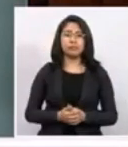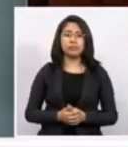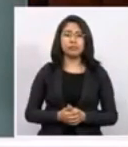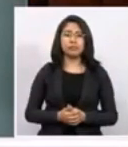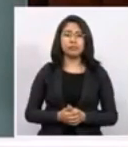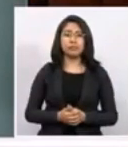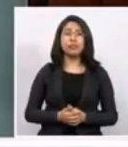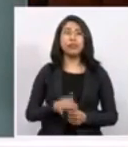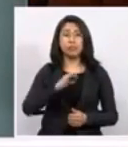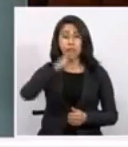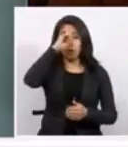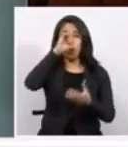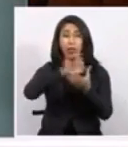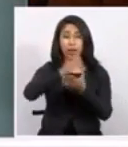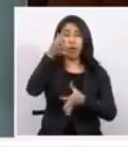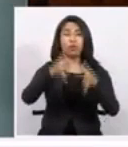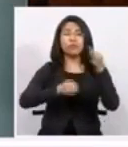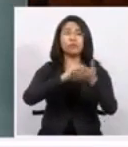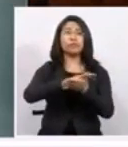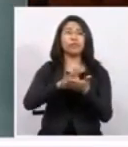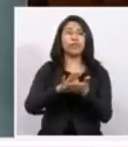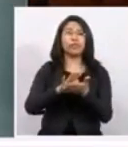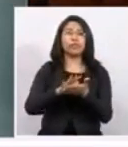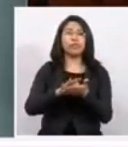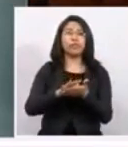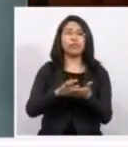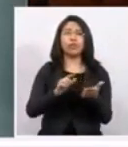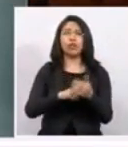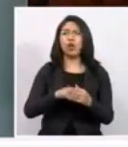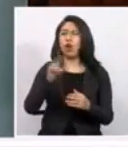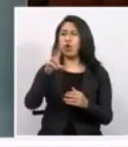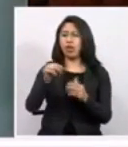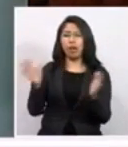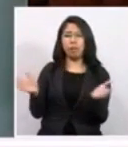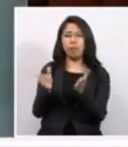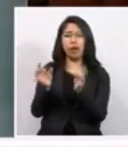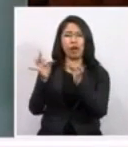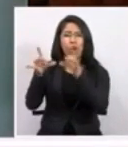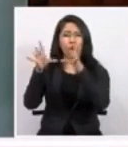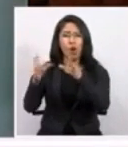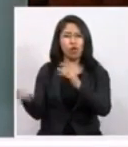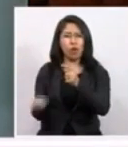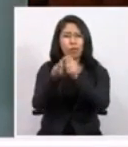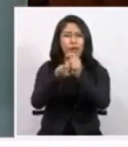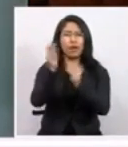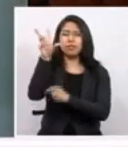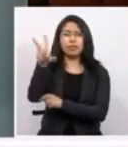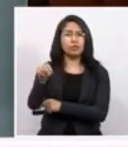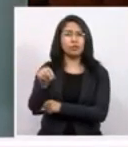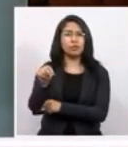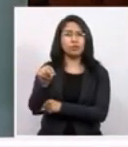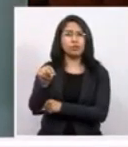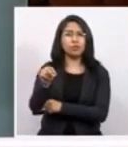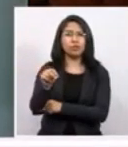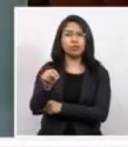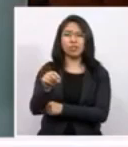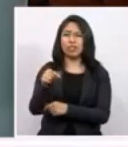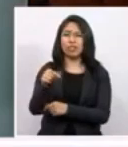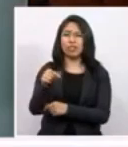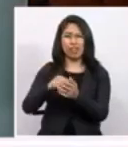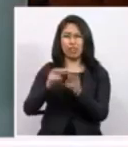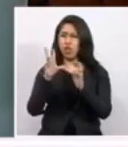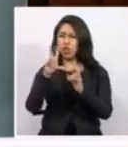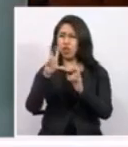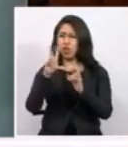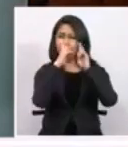Creo en la justicia, no en fomentar un ambiente de resentimiento ni de venganza, que no respeta la diversidad